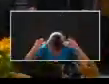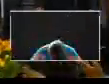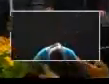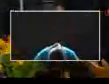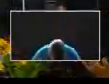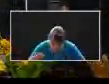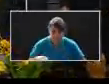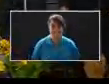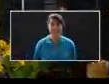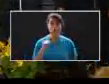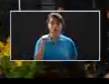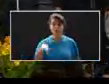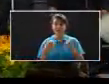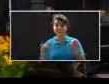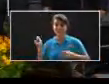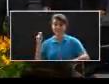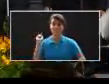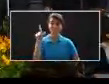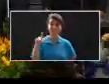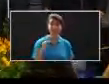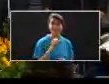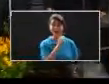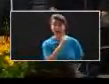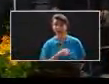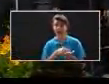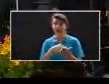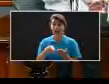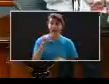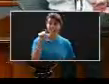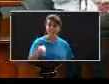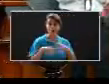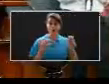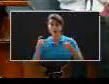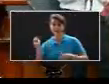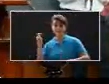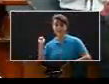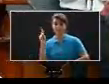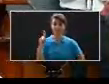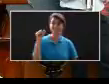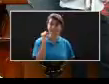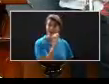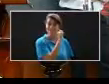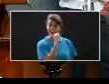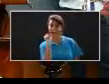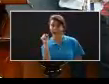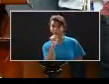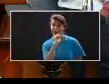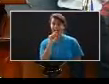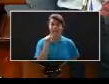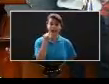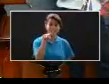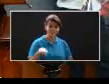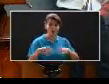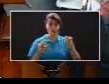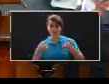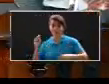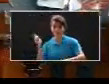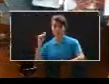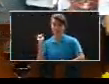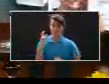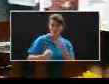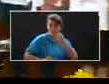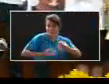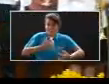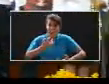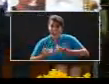me gozaré. Así como David danzaba, así como David cantaba, así como